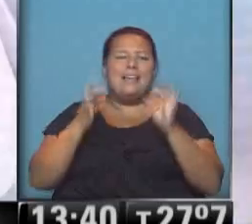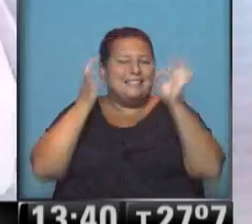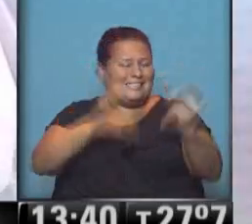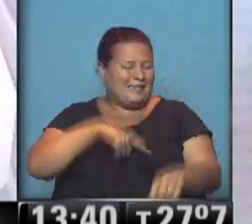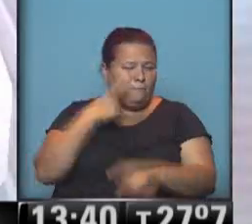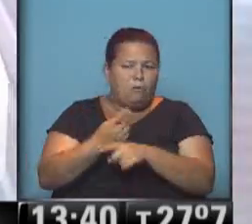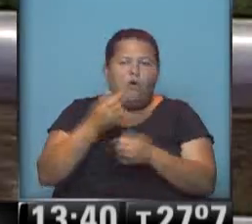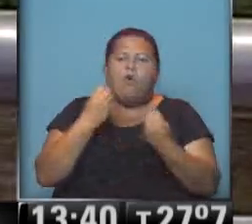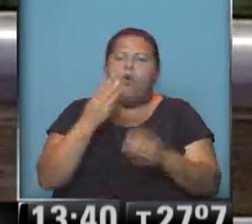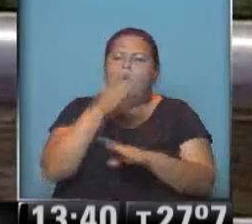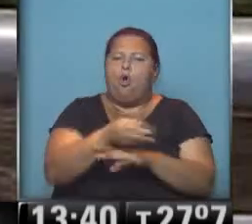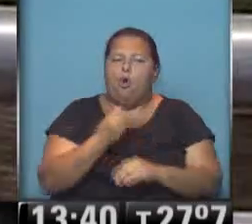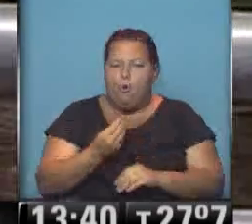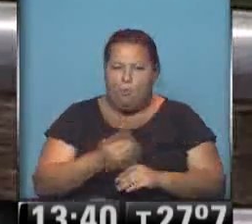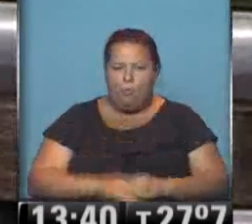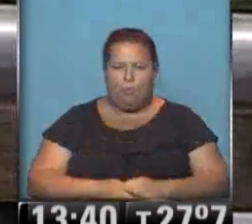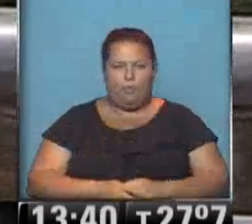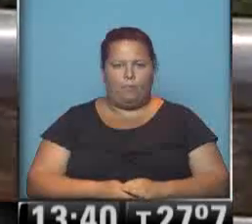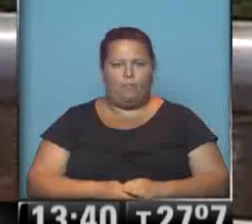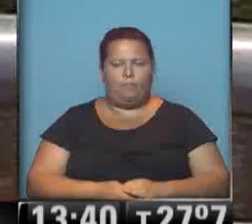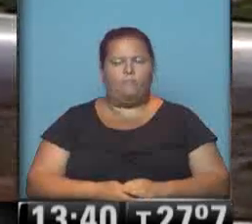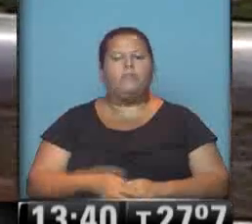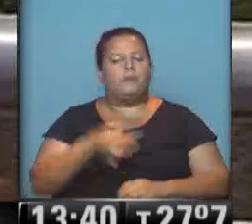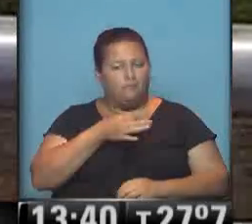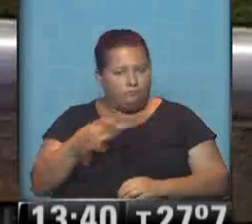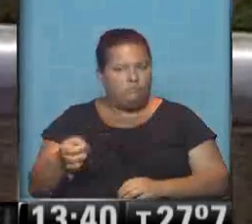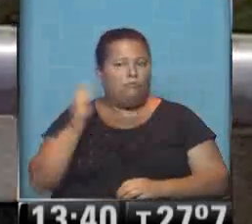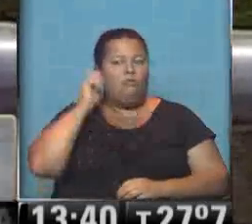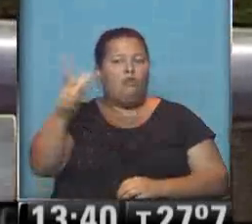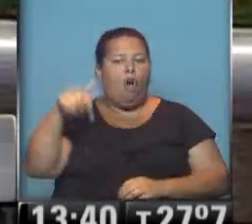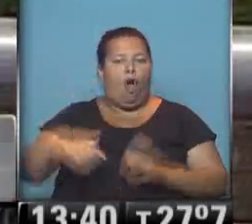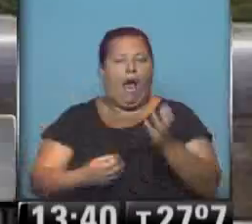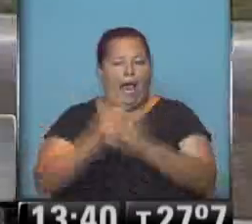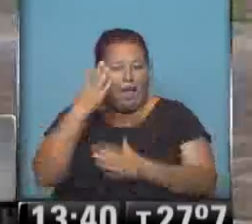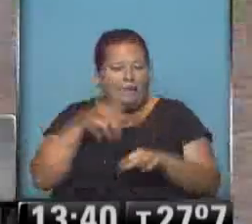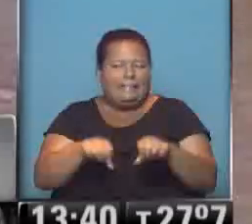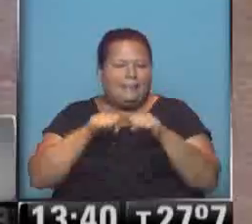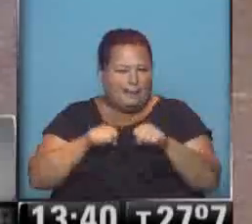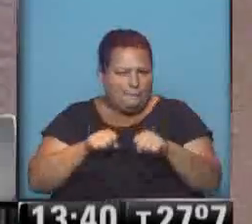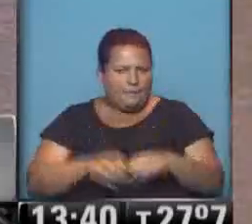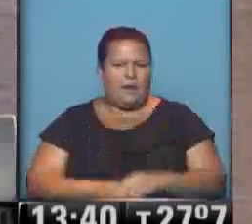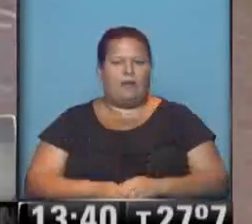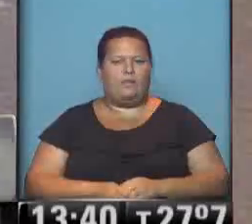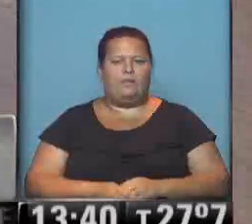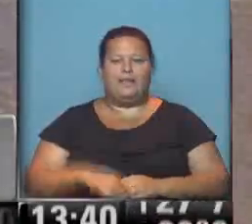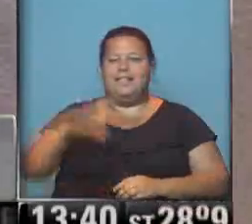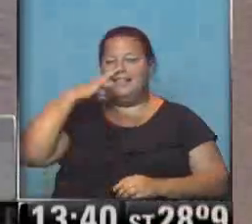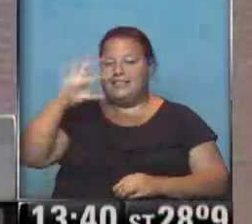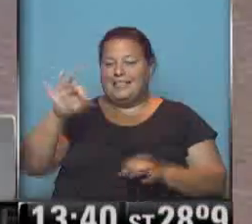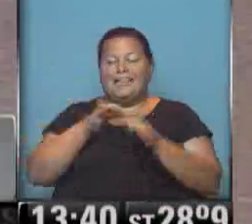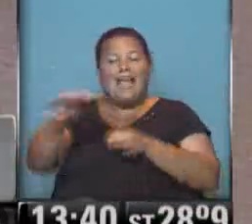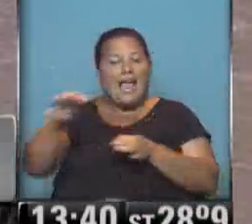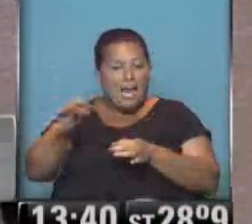Félix cómo lo lograron Así es lo logramos hoy por la mañana muy temprano 70